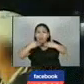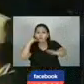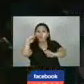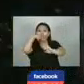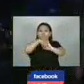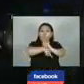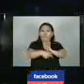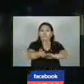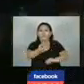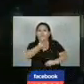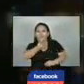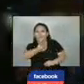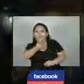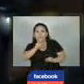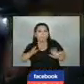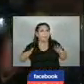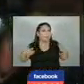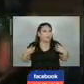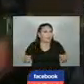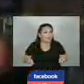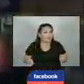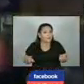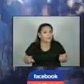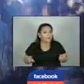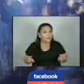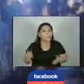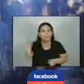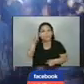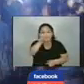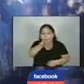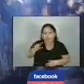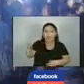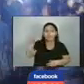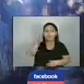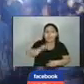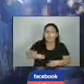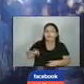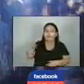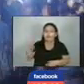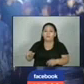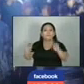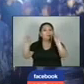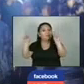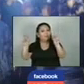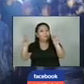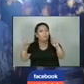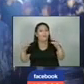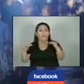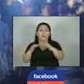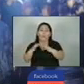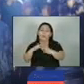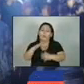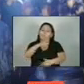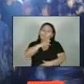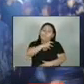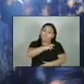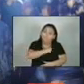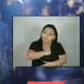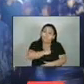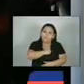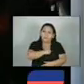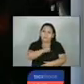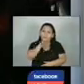profundas que has trabajado durante la semana sobre estos temas de la migración y la tragedia lo que supone